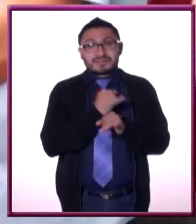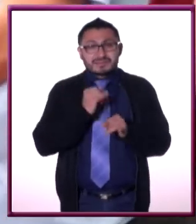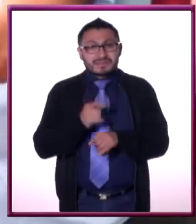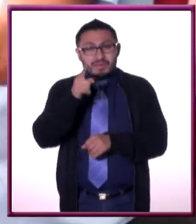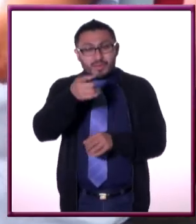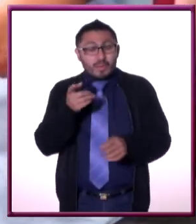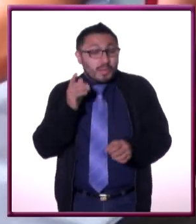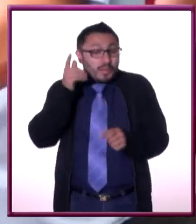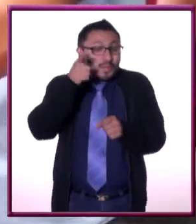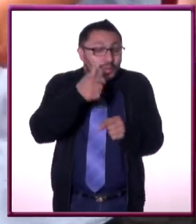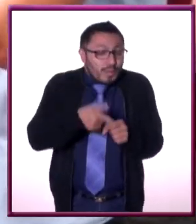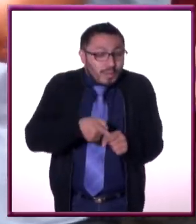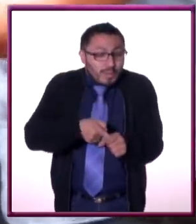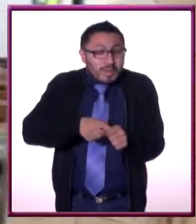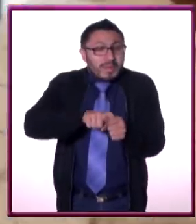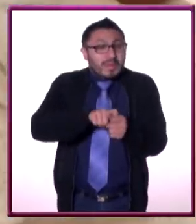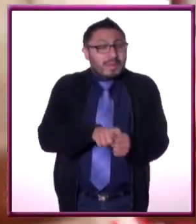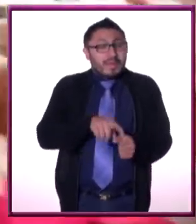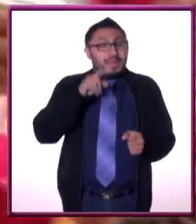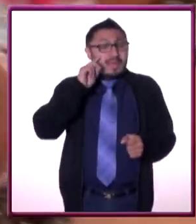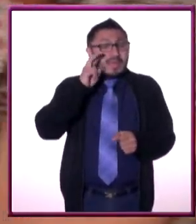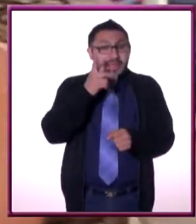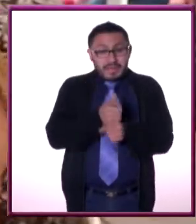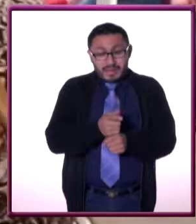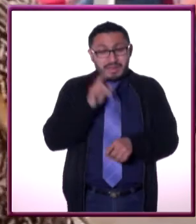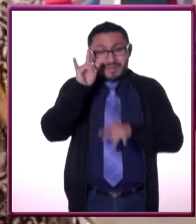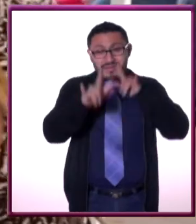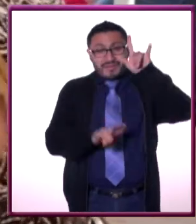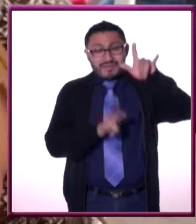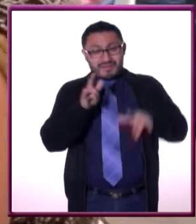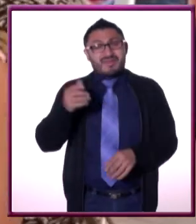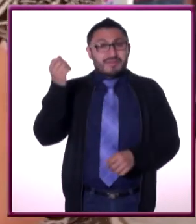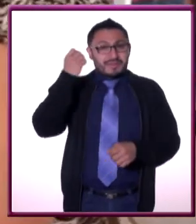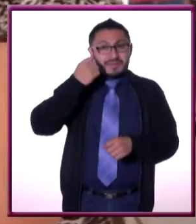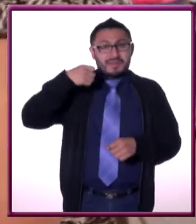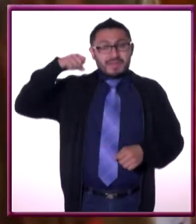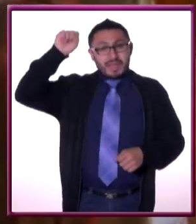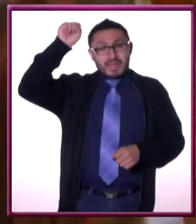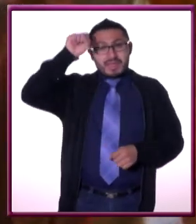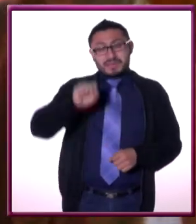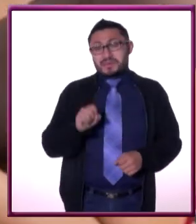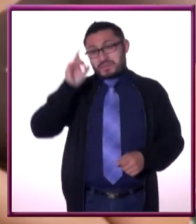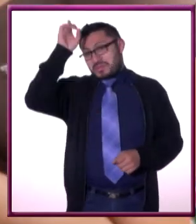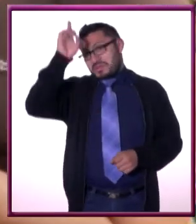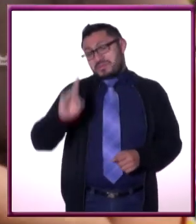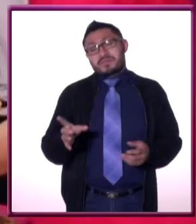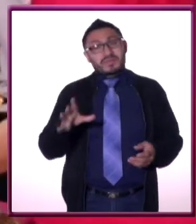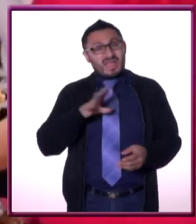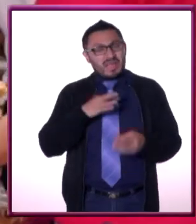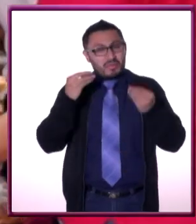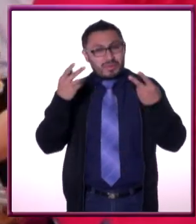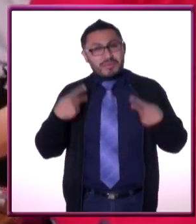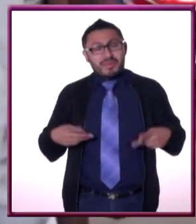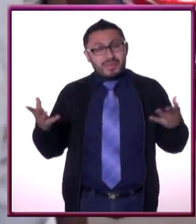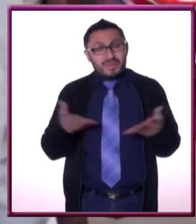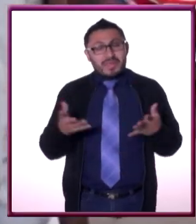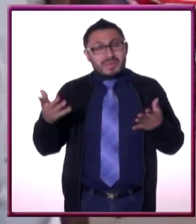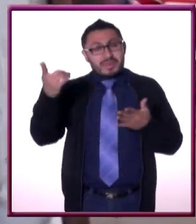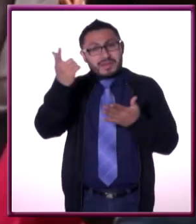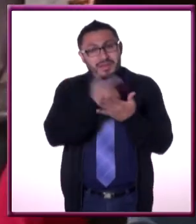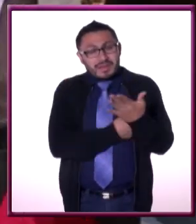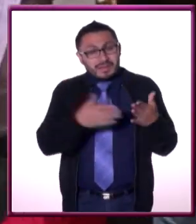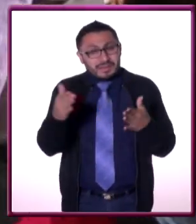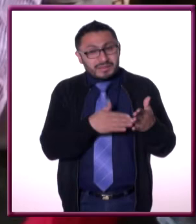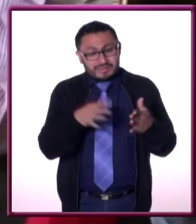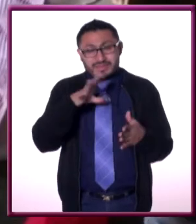puede encontrar ferias disponibles prácticamente cada fin de semana, ¿no? Claro. Y hay mucha gente que está haciendo distintos recetarios, ¿no? Entonces